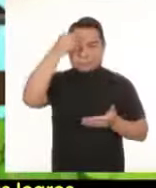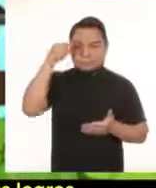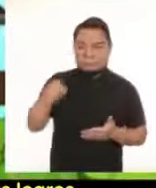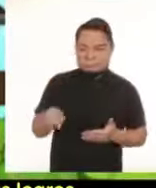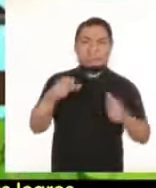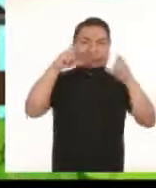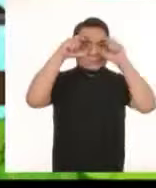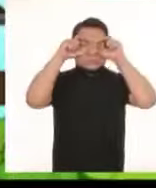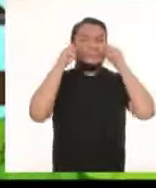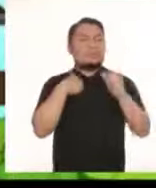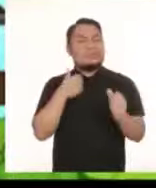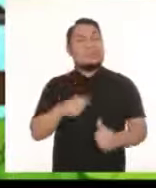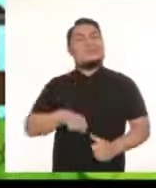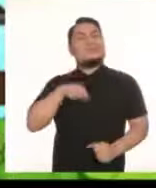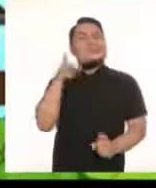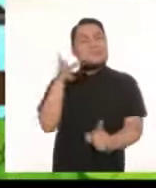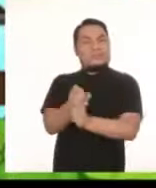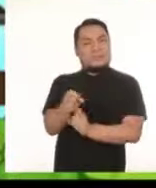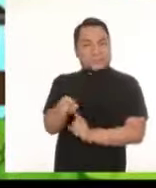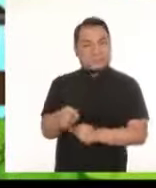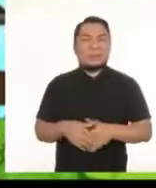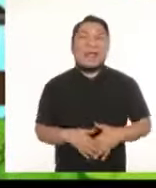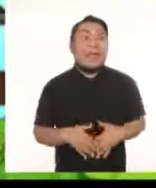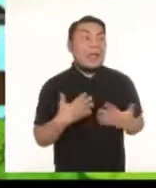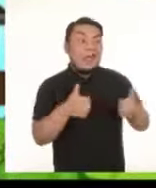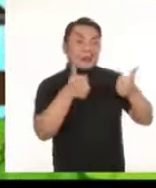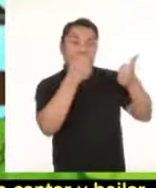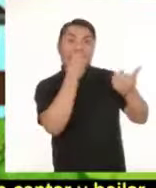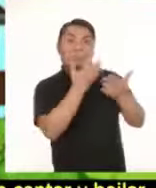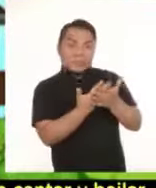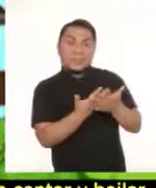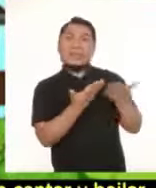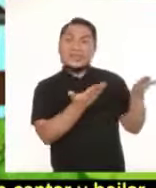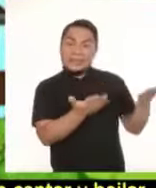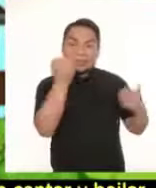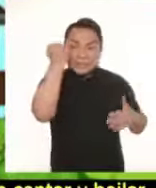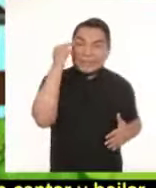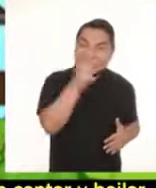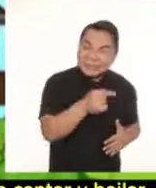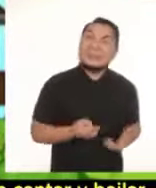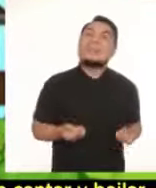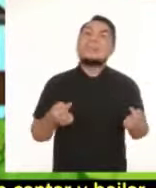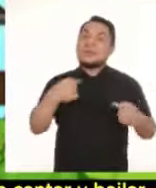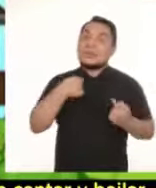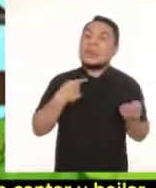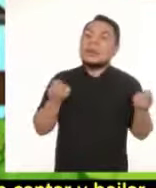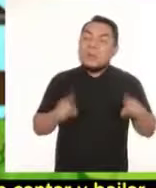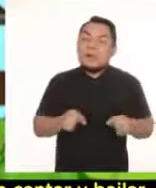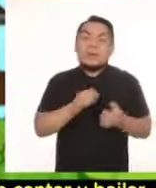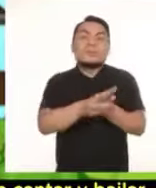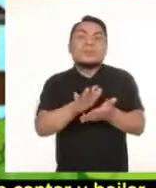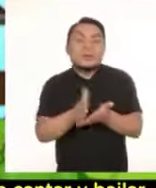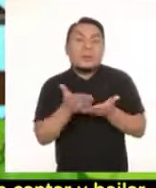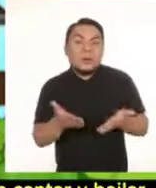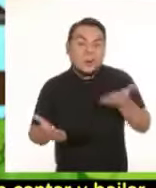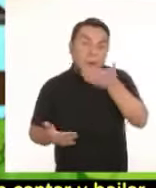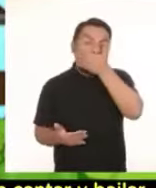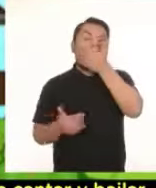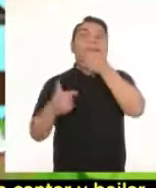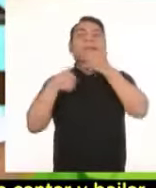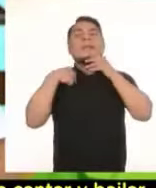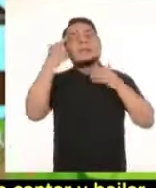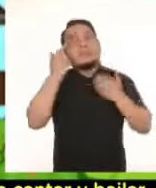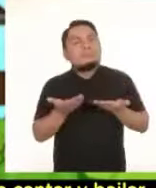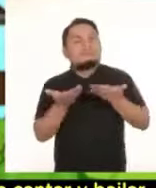sus logros. ¡Qué buena idea, Raquel! Yo, cuando ordeno o limpio mis cosas, me